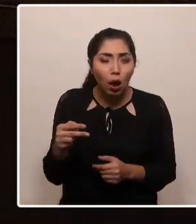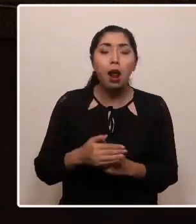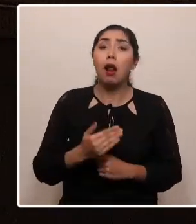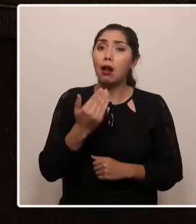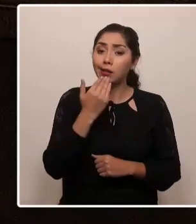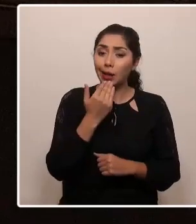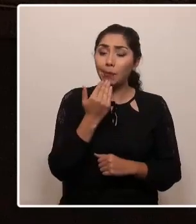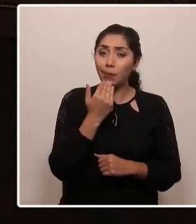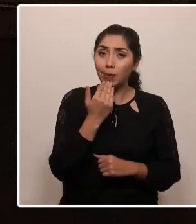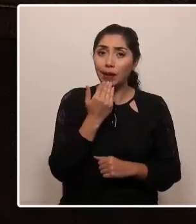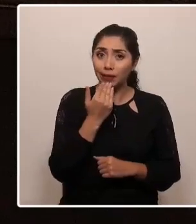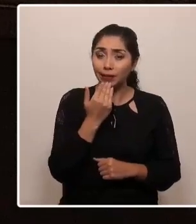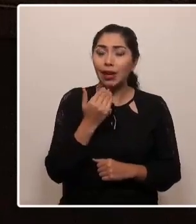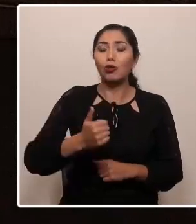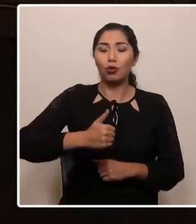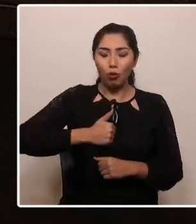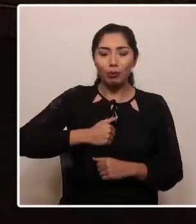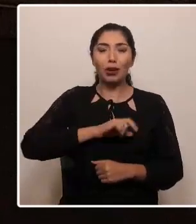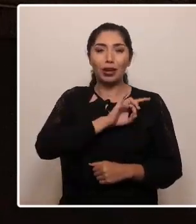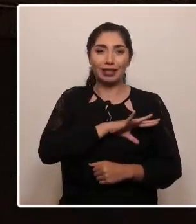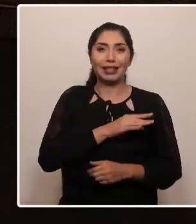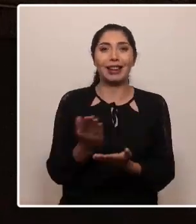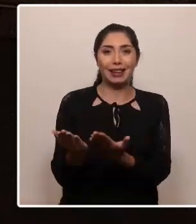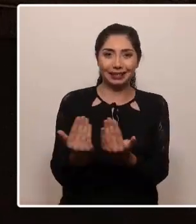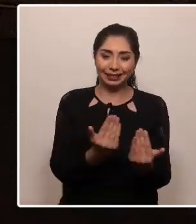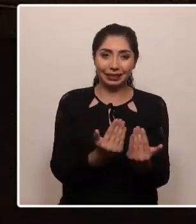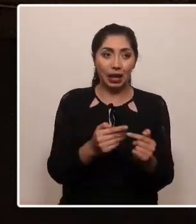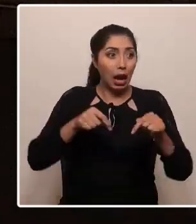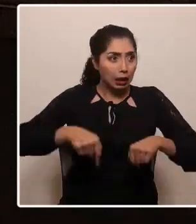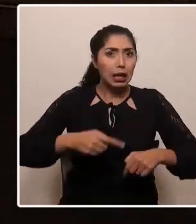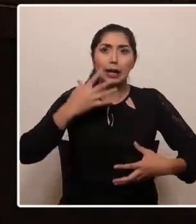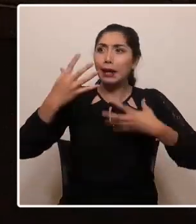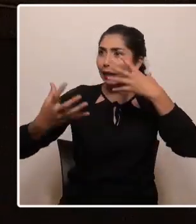altura de lo que Chile necesita. Y aquí es cuando gritamos,